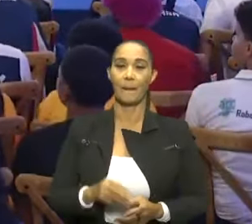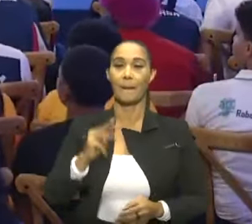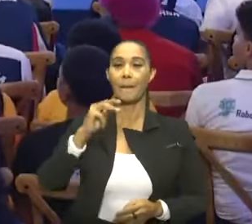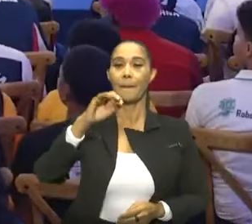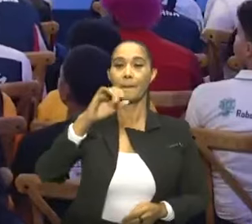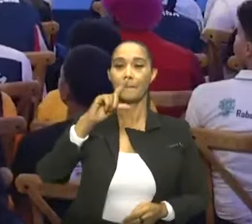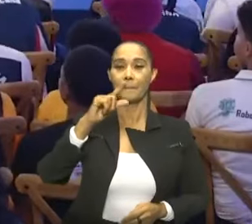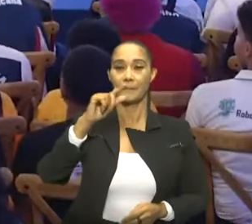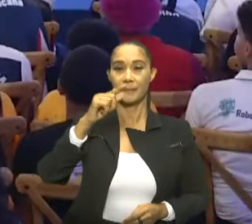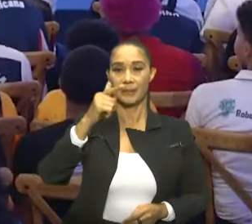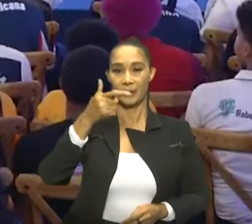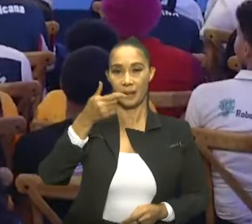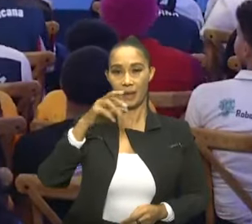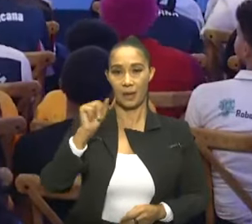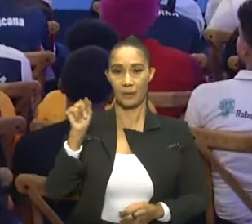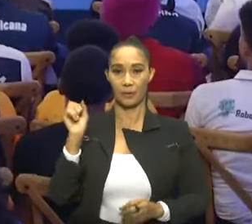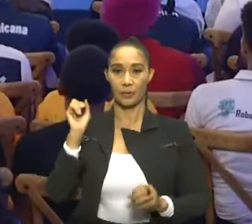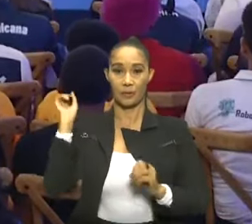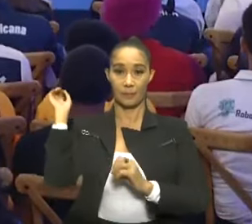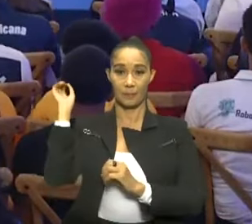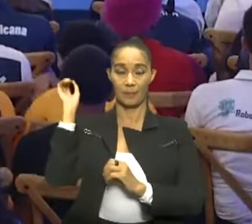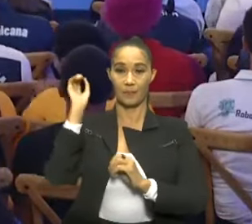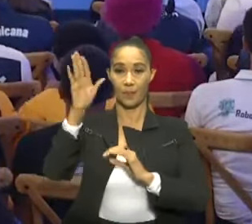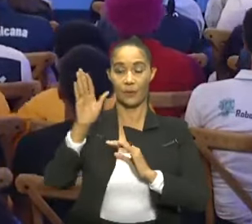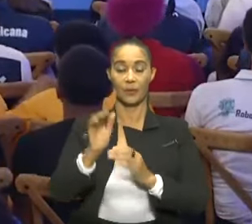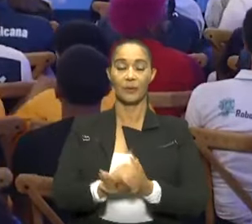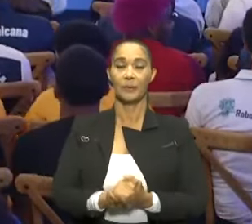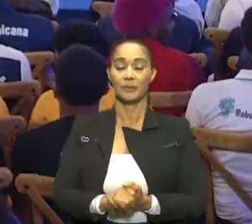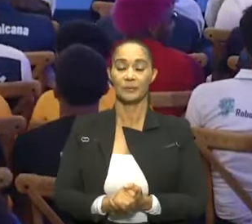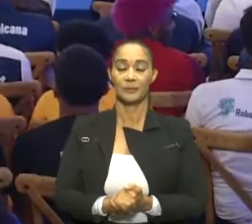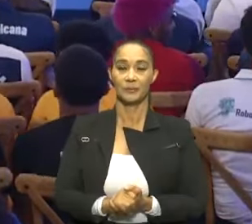Milagros Cabral, de voleibol,